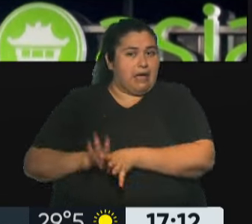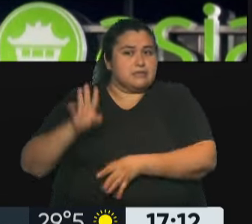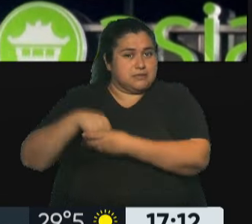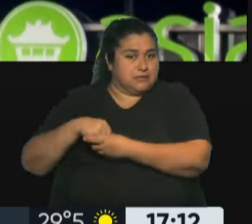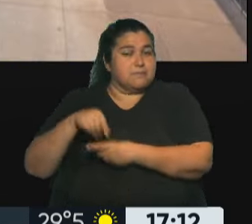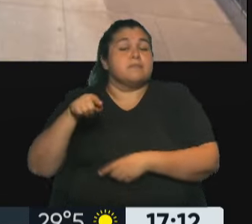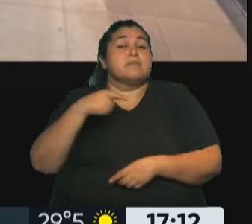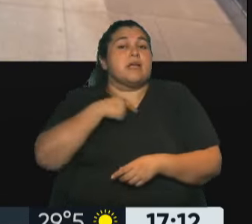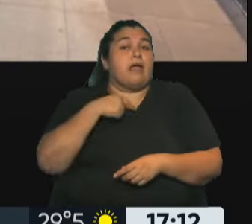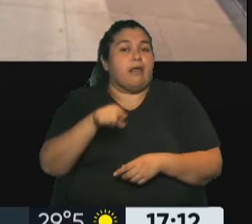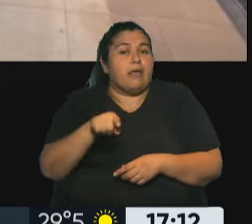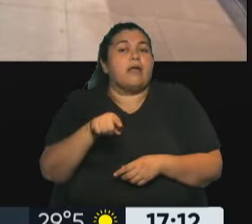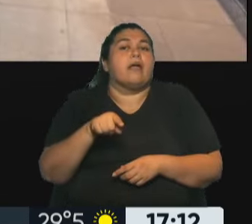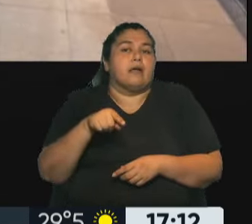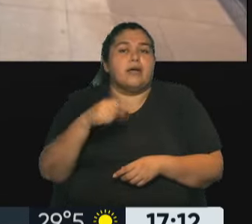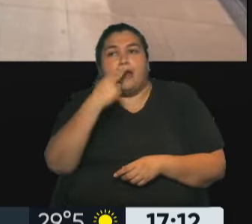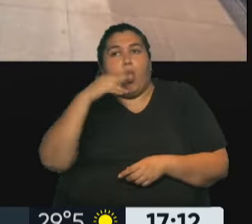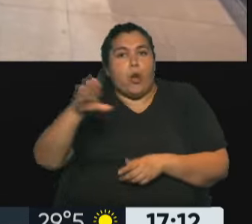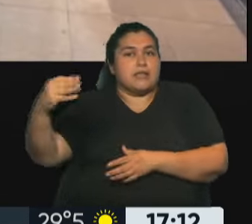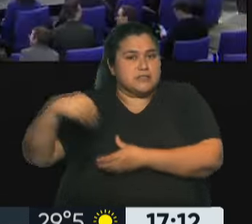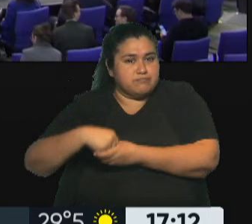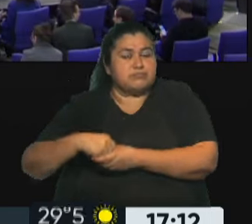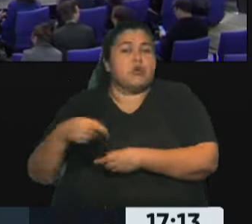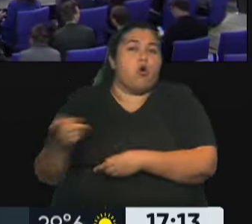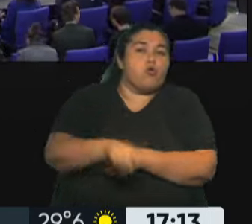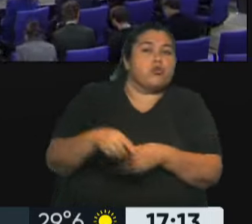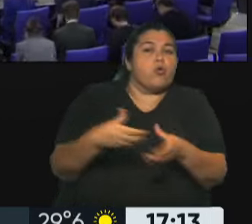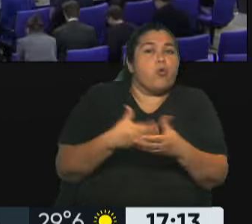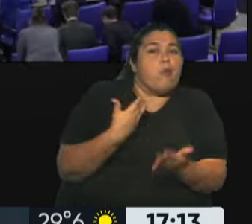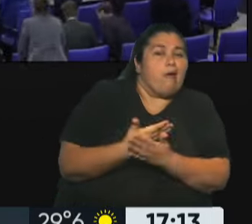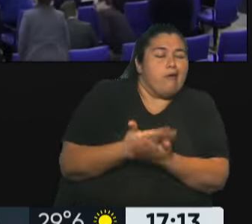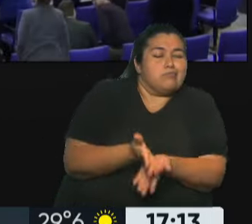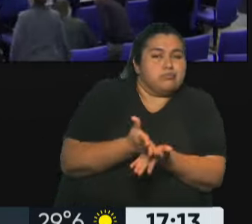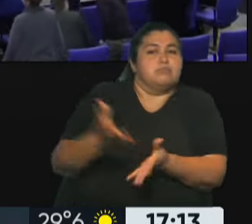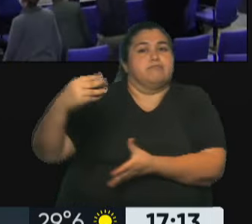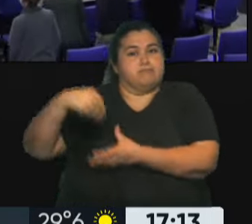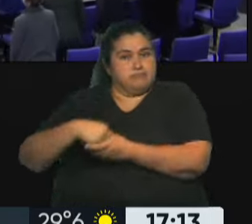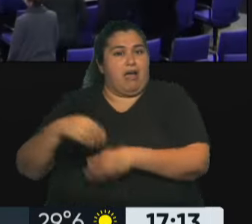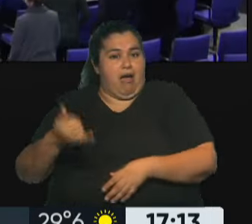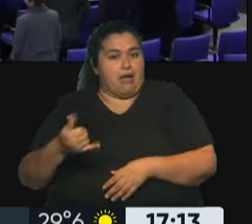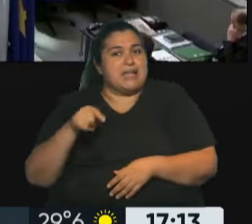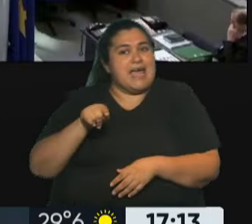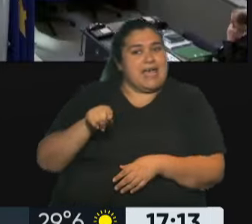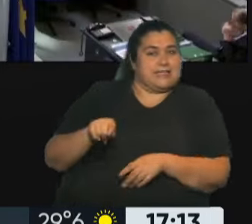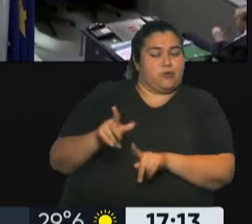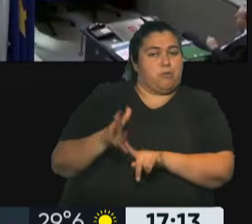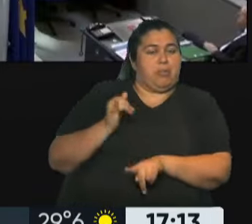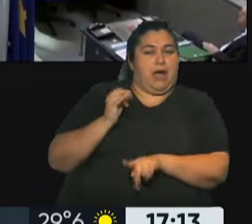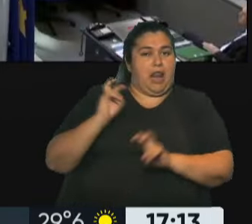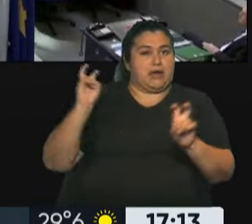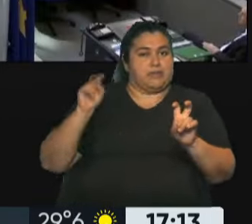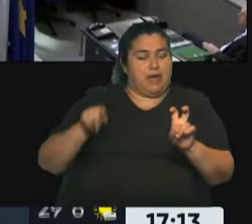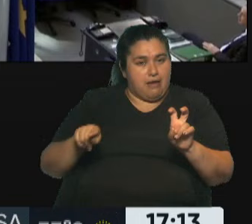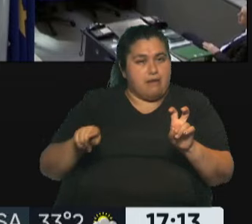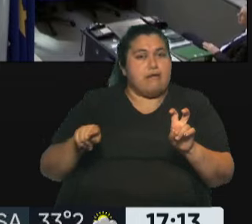militantes neonazis y también algunos militantes del Partido Conservador Alemán. Bueno, esto sí tiene cierta reminiscencia y hace